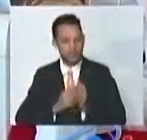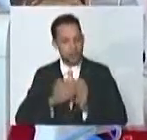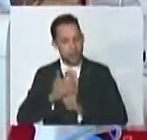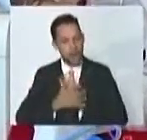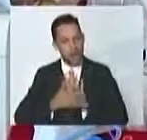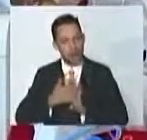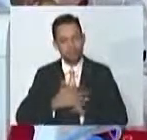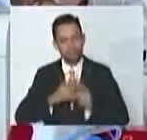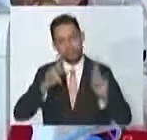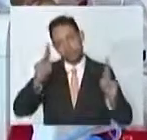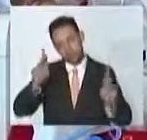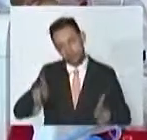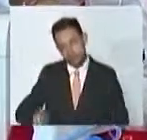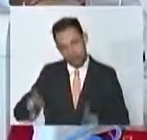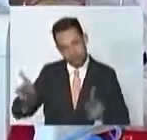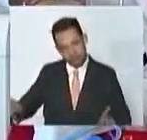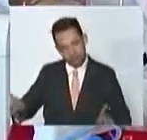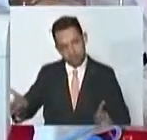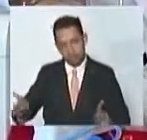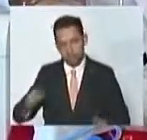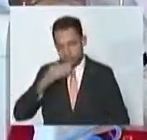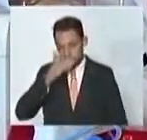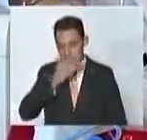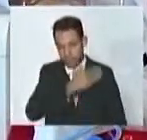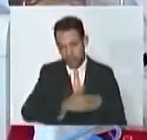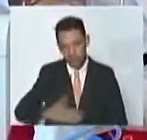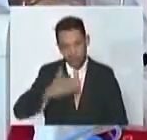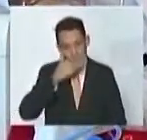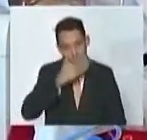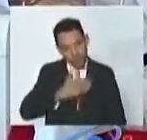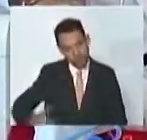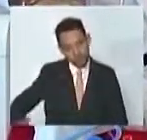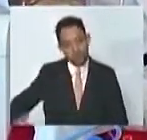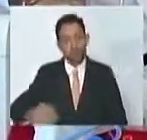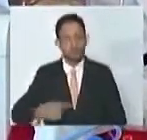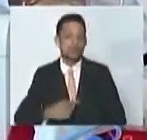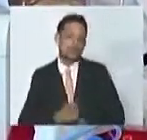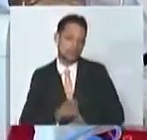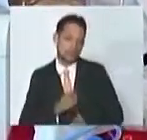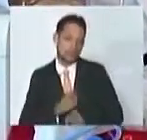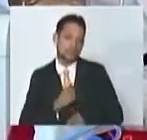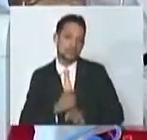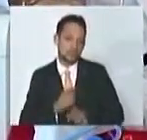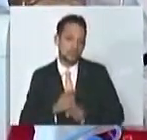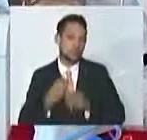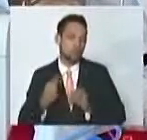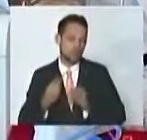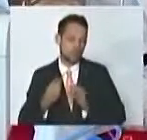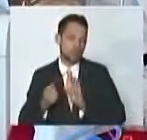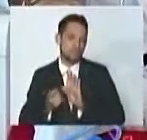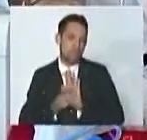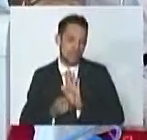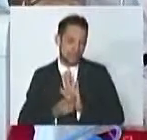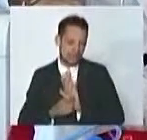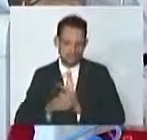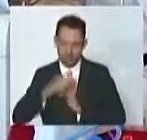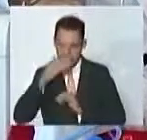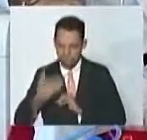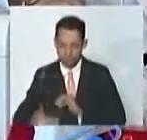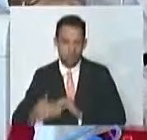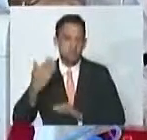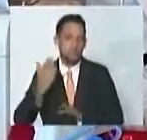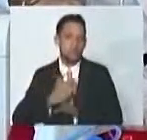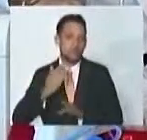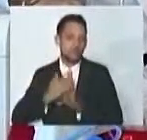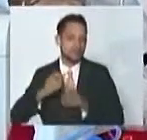pacientes, sobre todo en el diagnóstico de los niños, como ella nos contaba, que es el más recurrente a fonoaudiología. Dentro